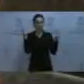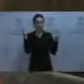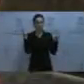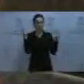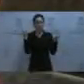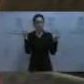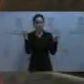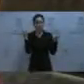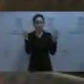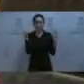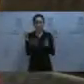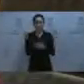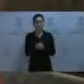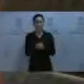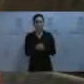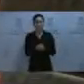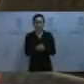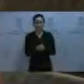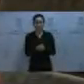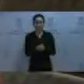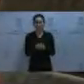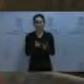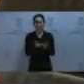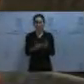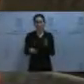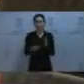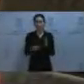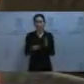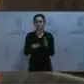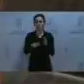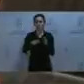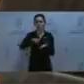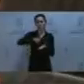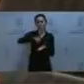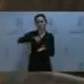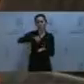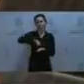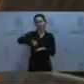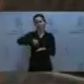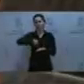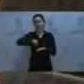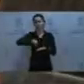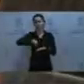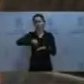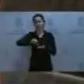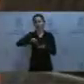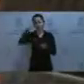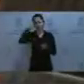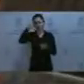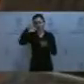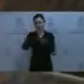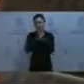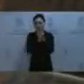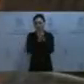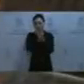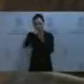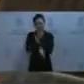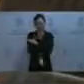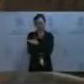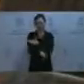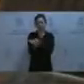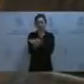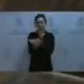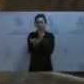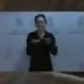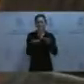que abarcar desde la alta tecnología quirúrgica, la estimulación cerebral profunda y también la